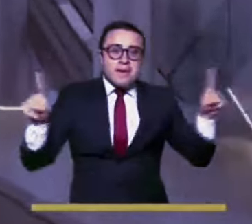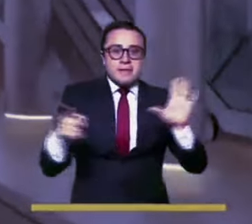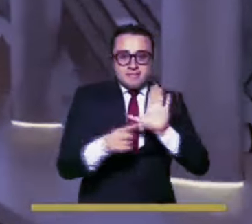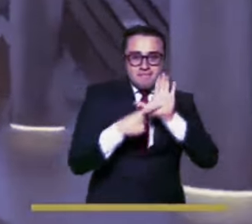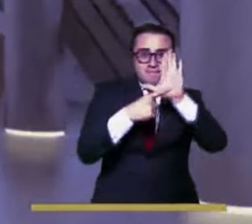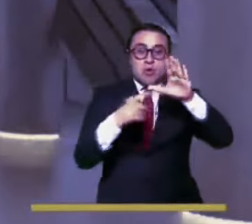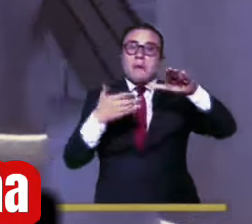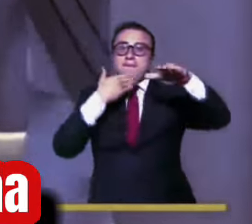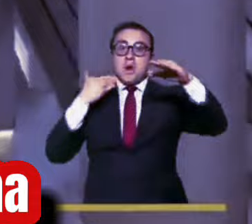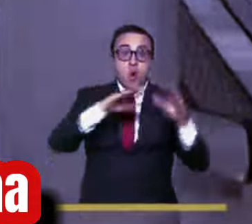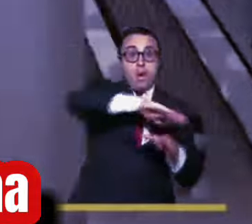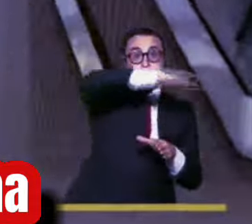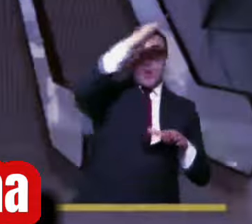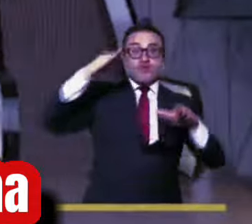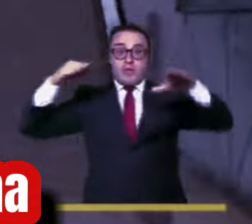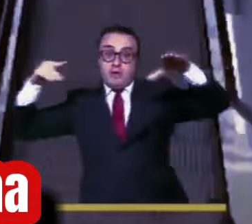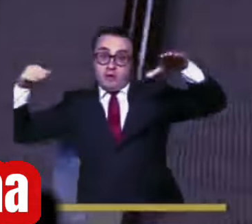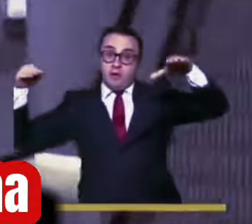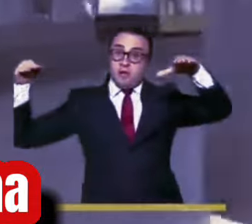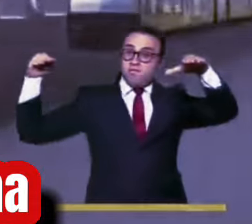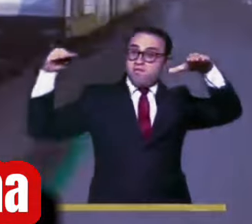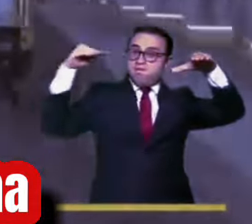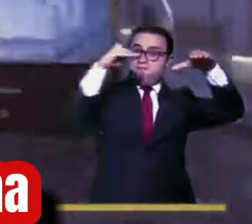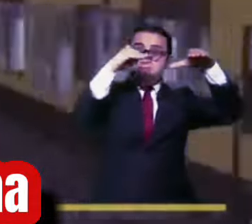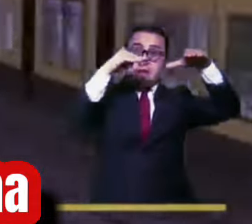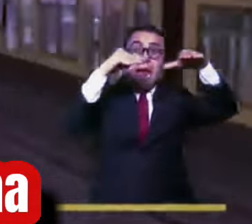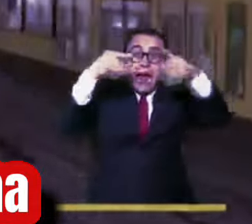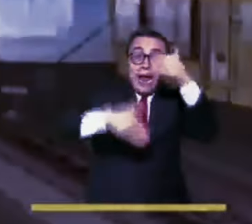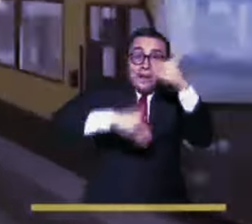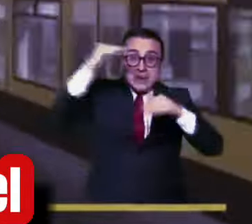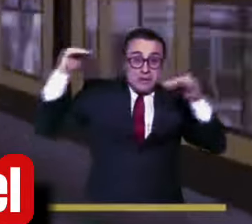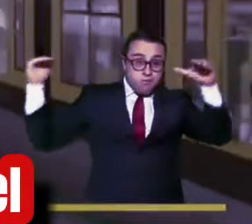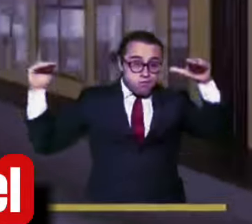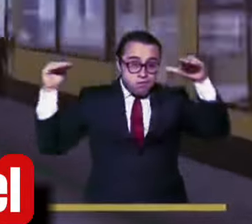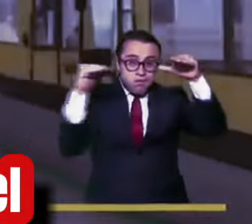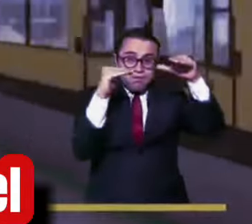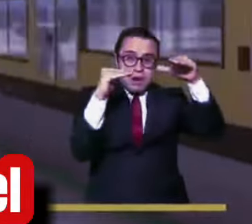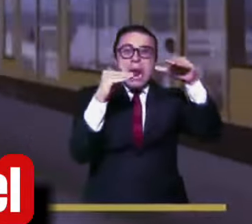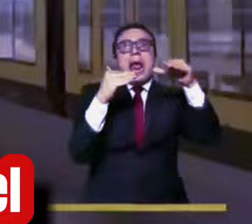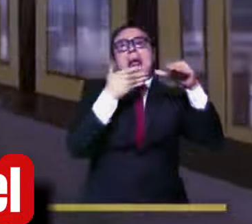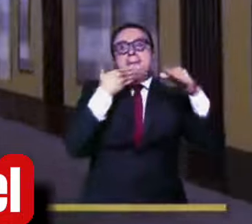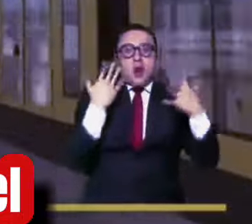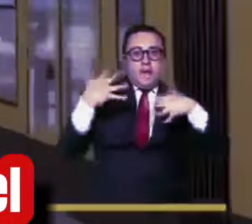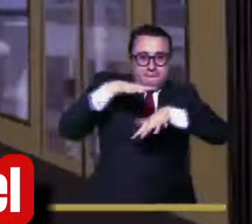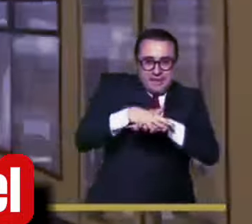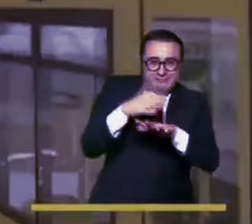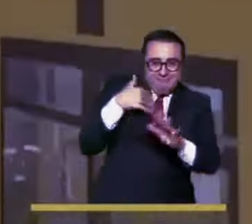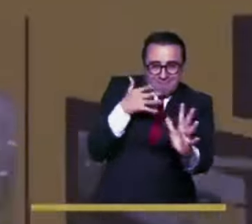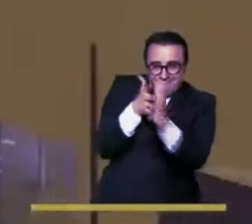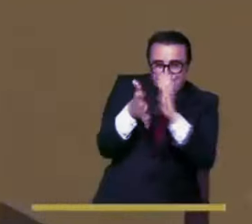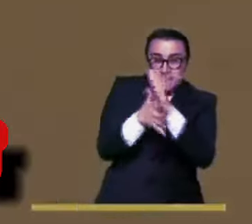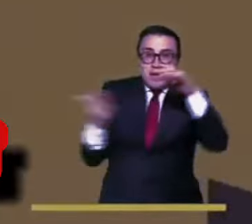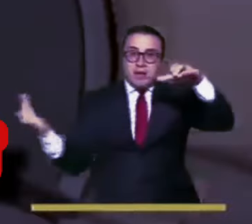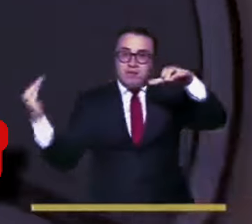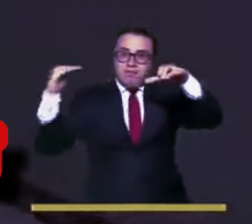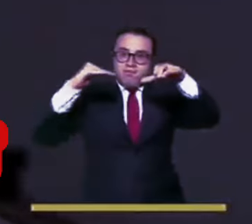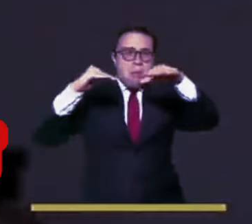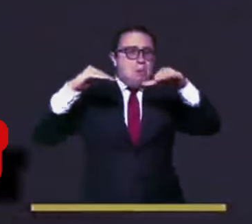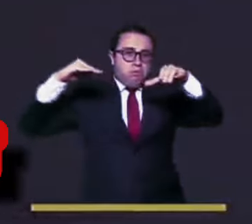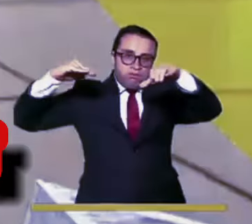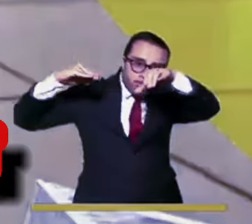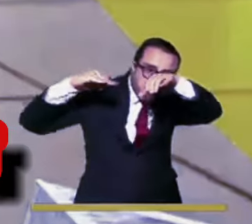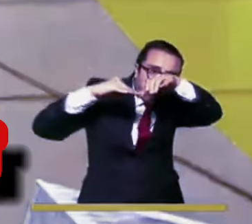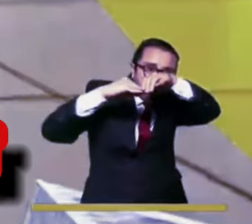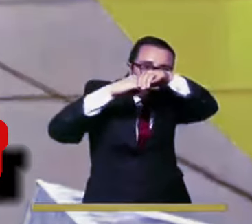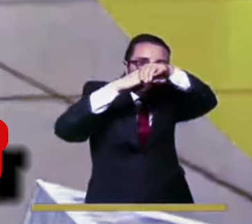de subterranizar, precisamente donde comienza la colina, la opción mixta simplemente va a nivel y entra con